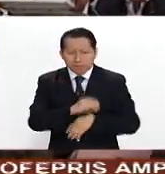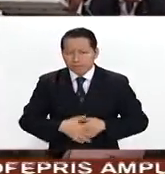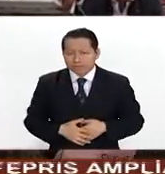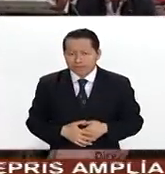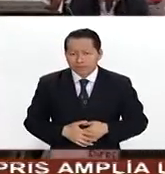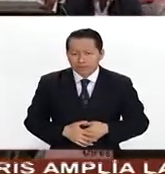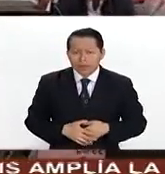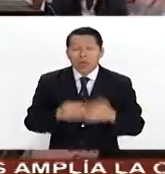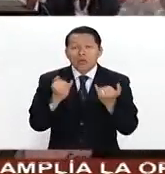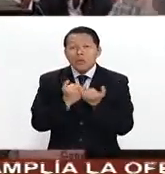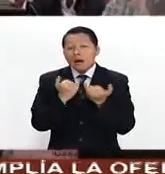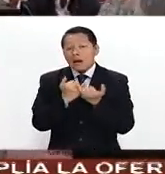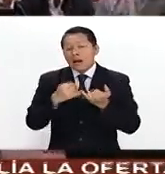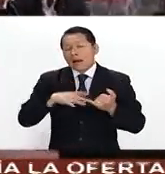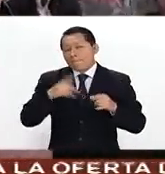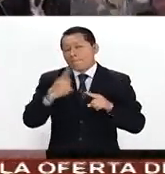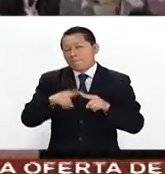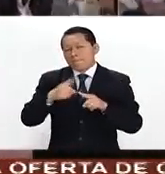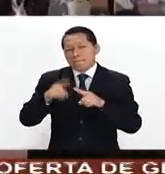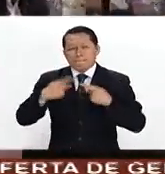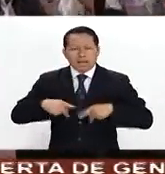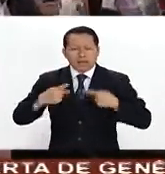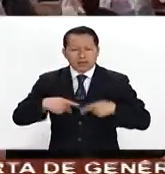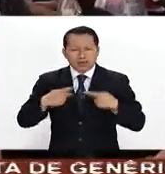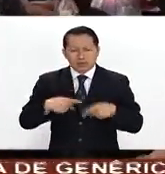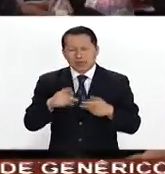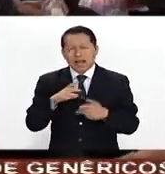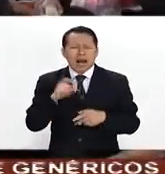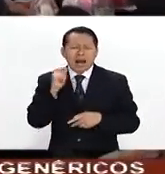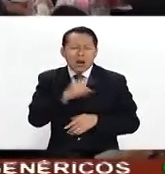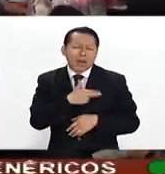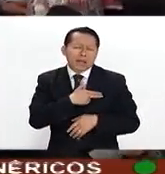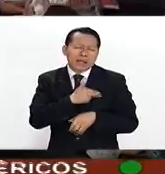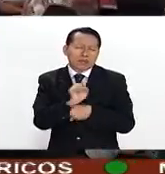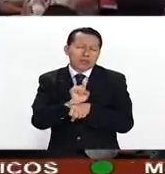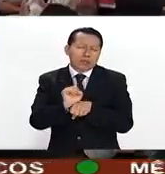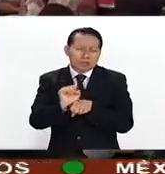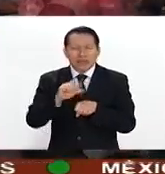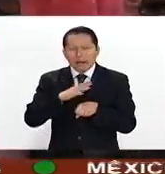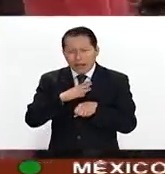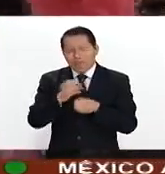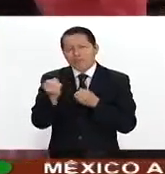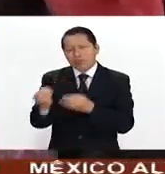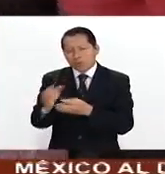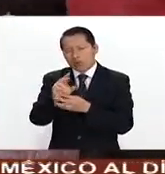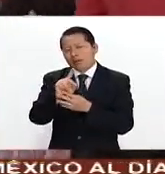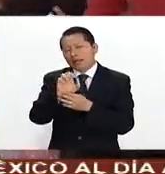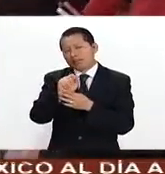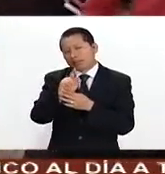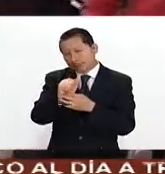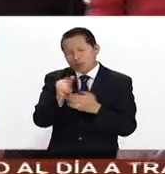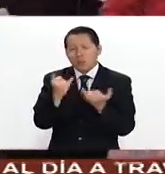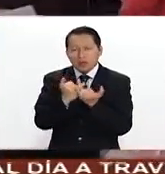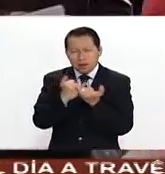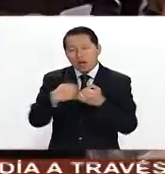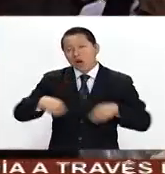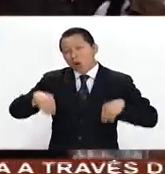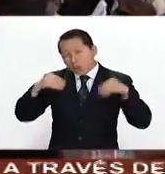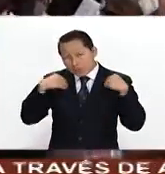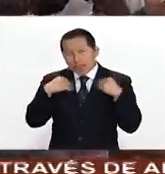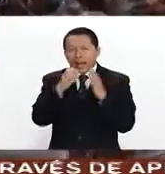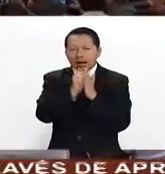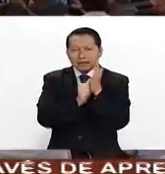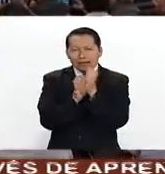Asimismo, decenas de personas que resultaron con lesiones leves recibieron una despensa alimentaria, además de un paquete de cobijas, chamarras y